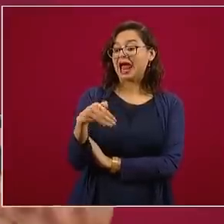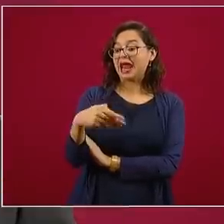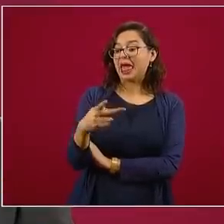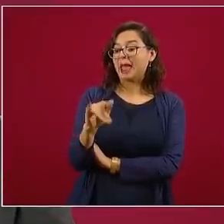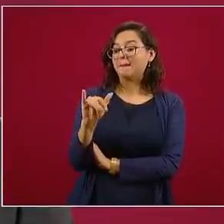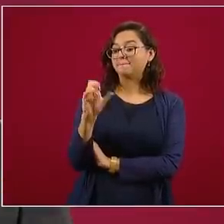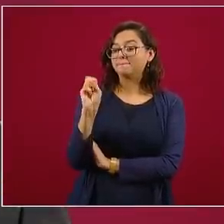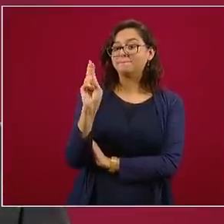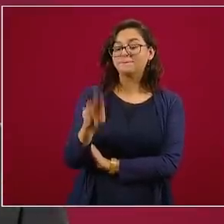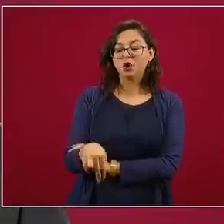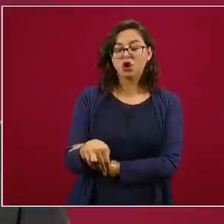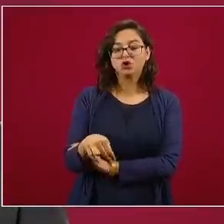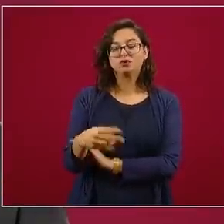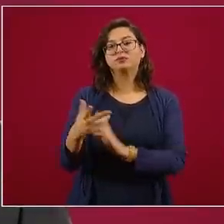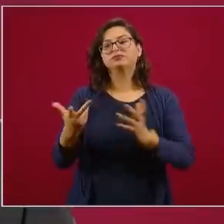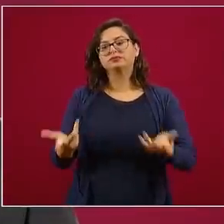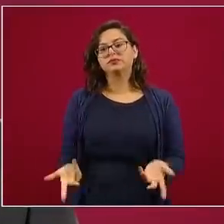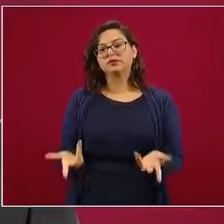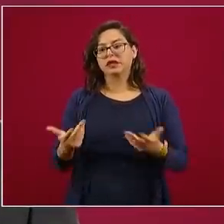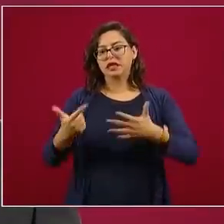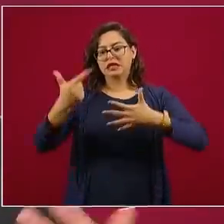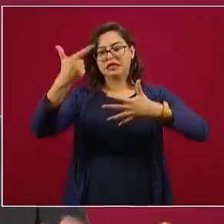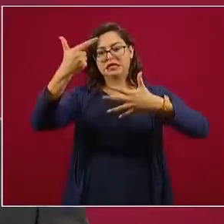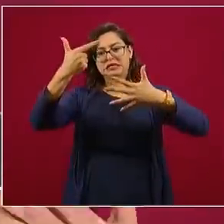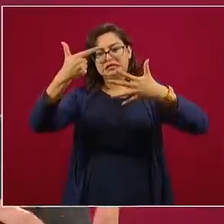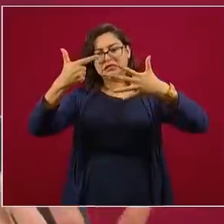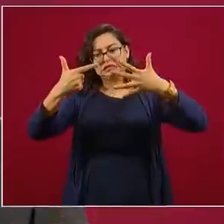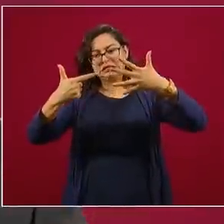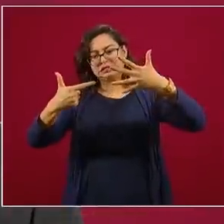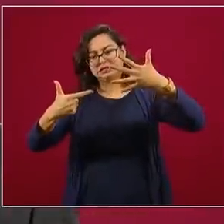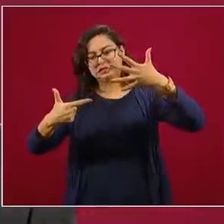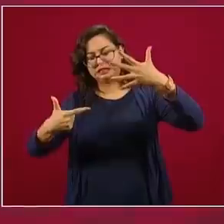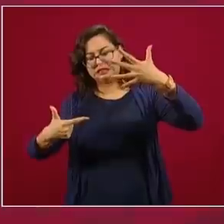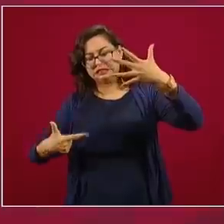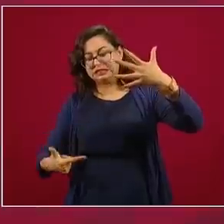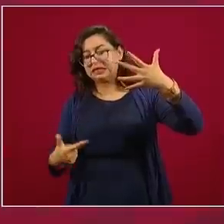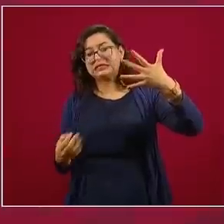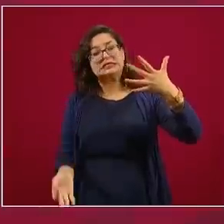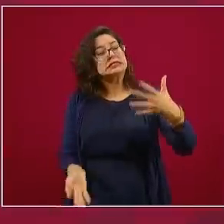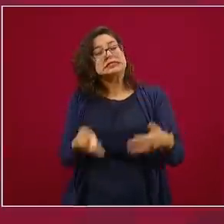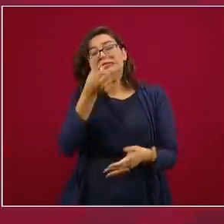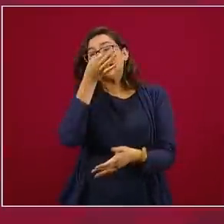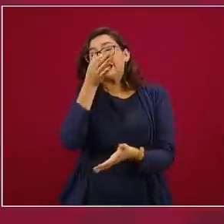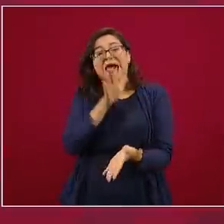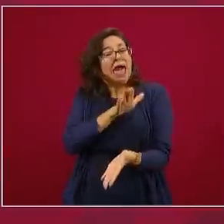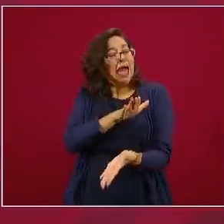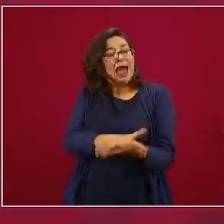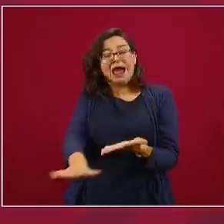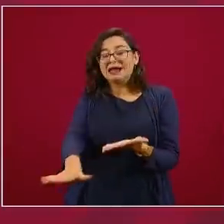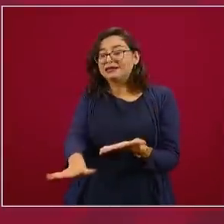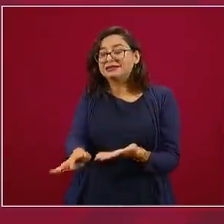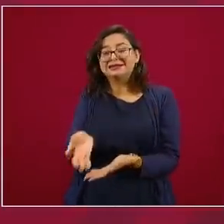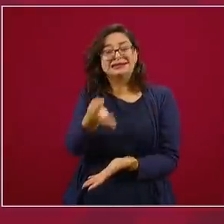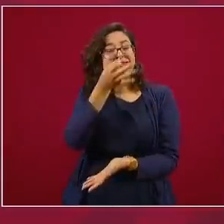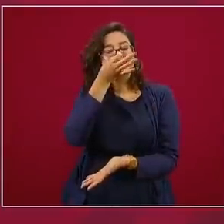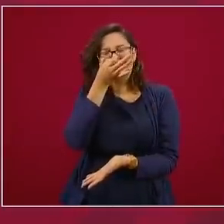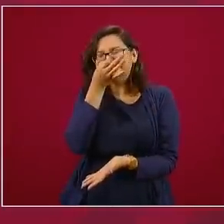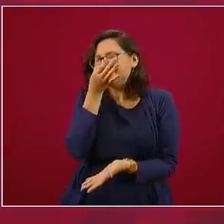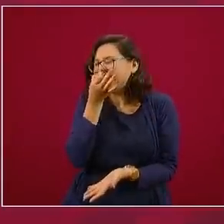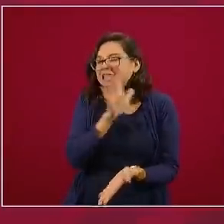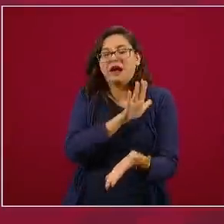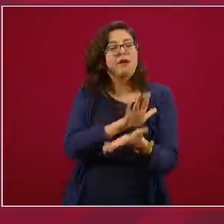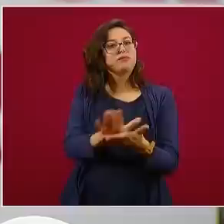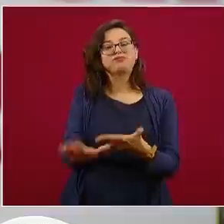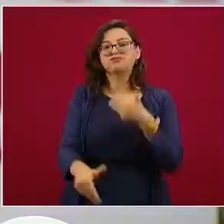estaba en el segundo o tercer lugar de la lista de los empeños de eliminación en el mundo, con progresos